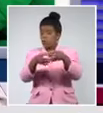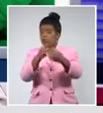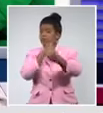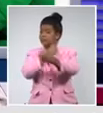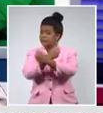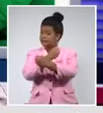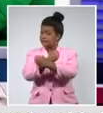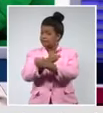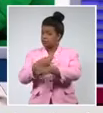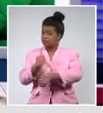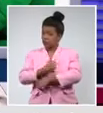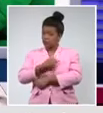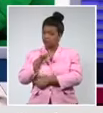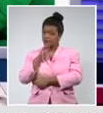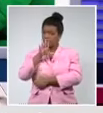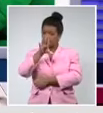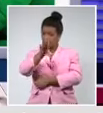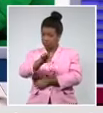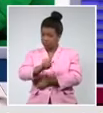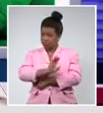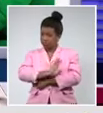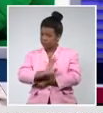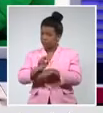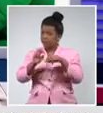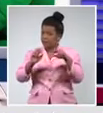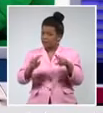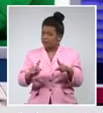hemos mencionado. En el día de